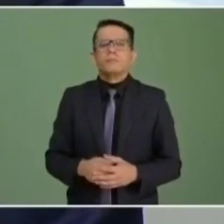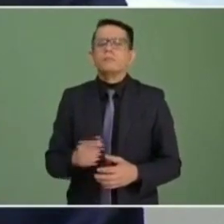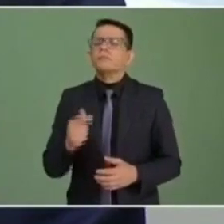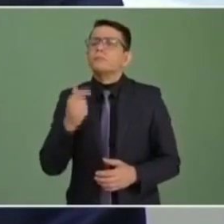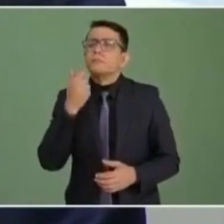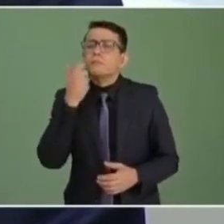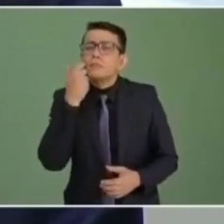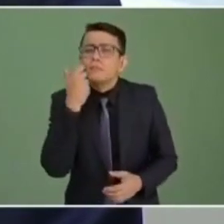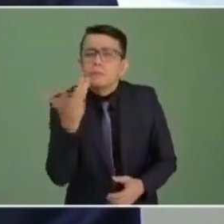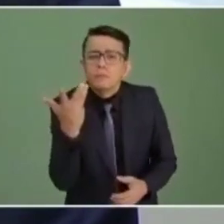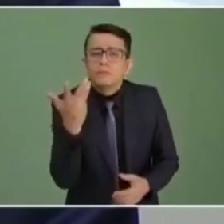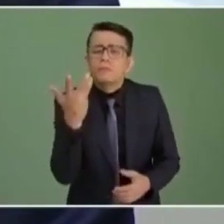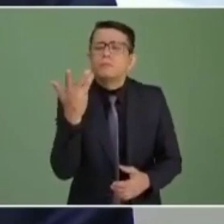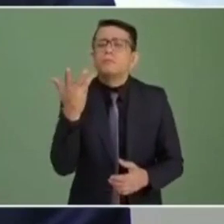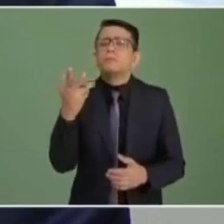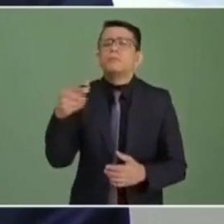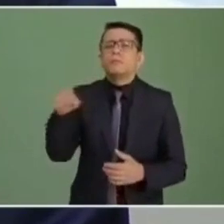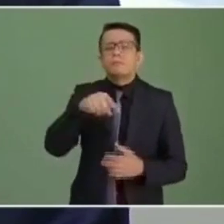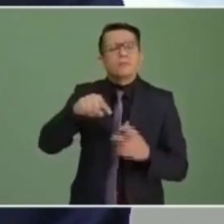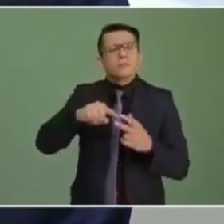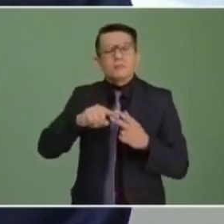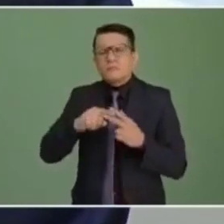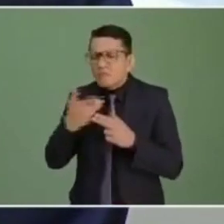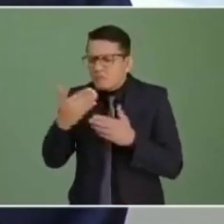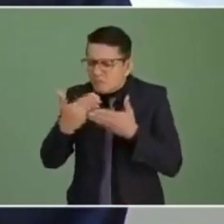Queremos enjuiciar a Felipe Calderón